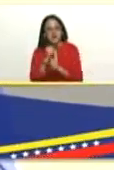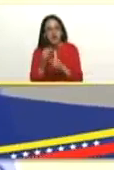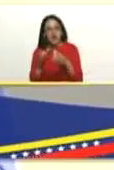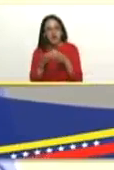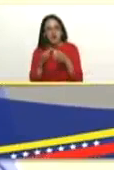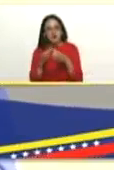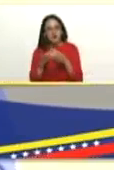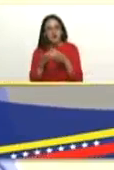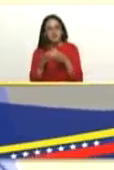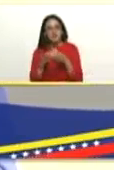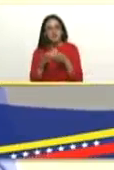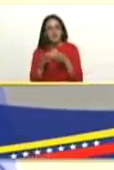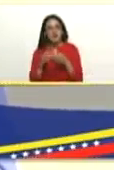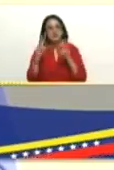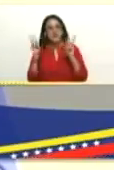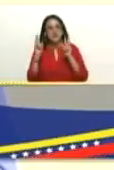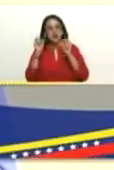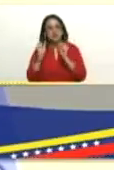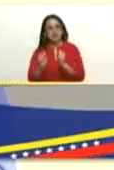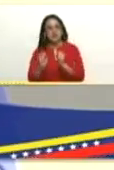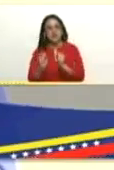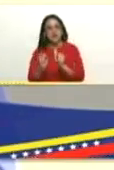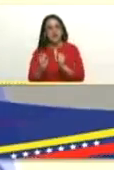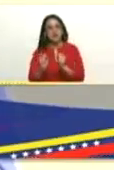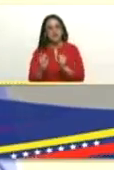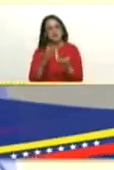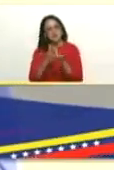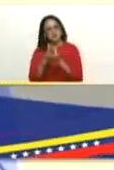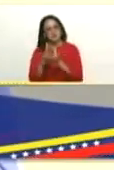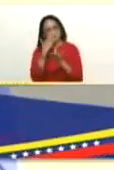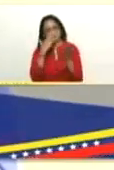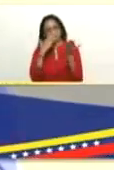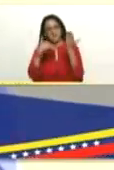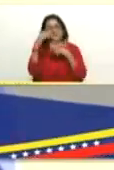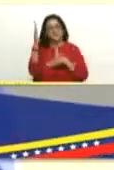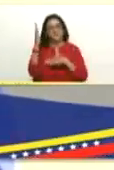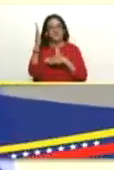equipo, victoria segura, leales siempre,